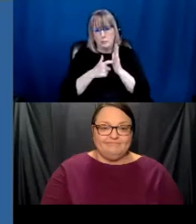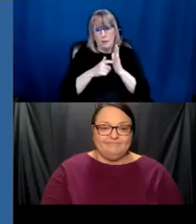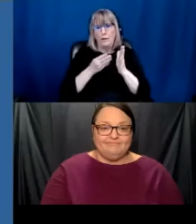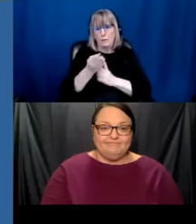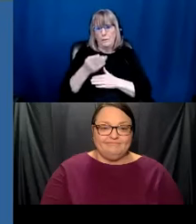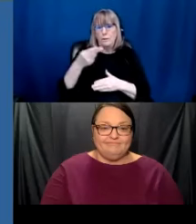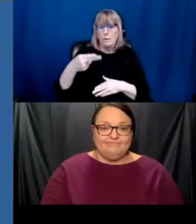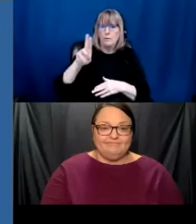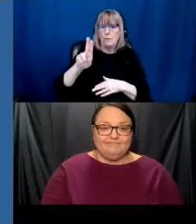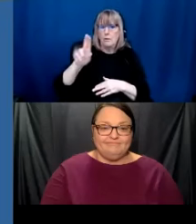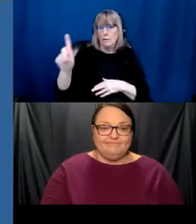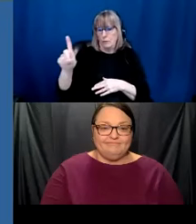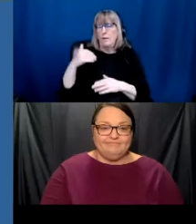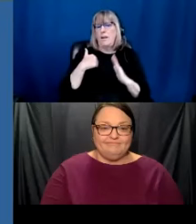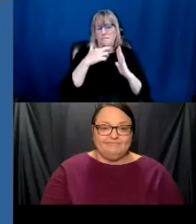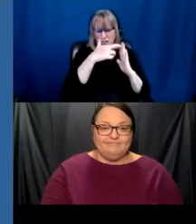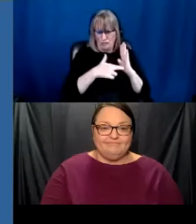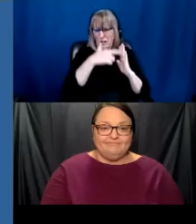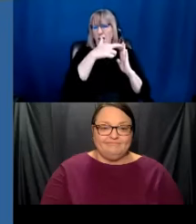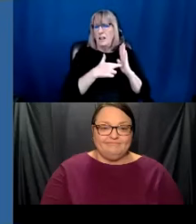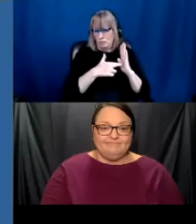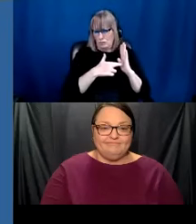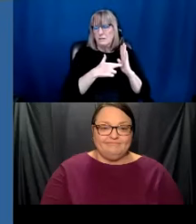Desarrollo de CPP